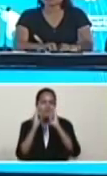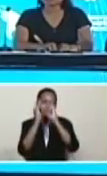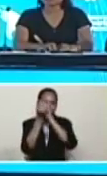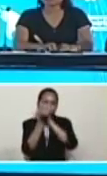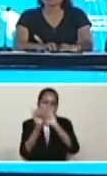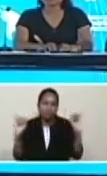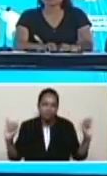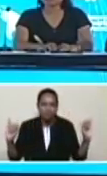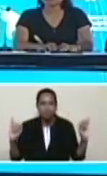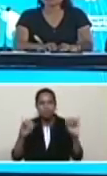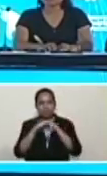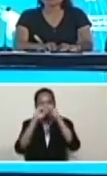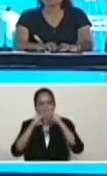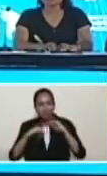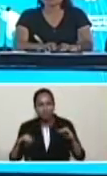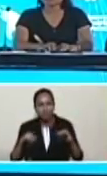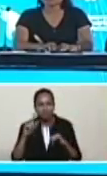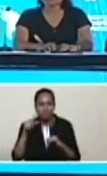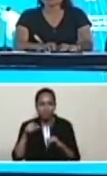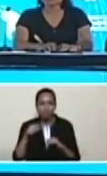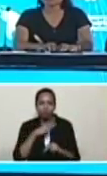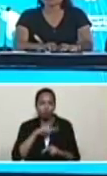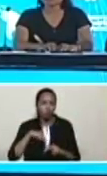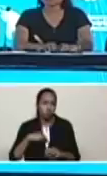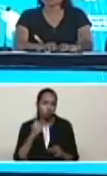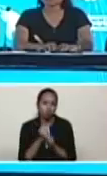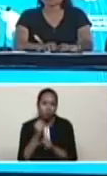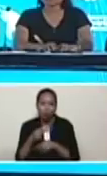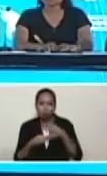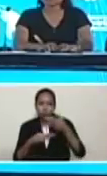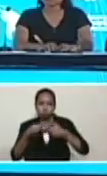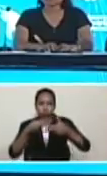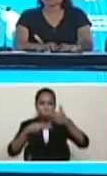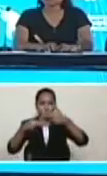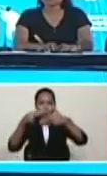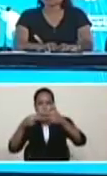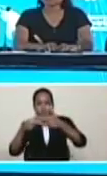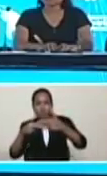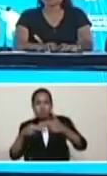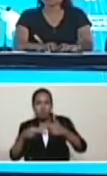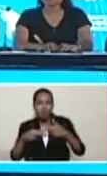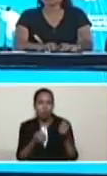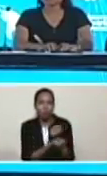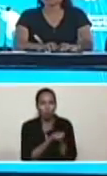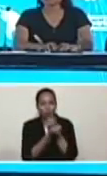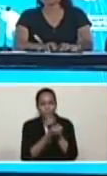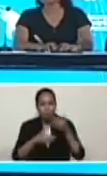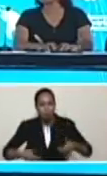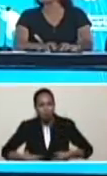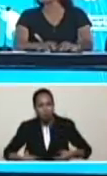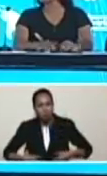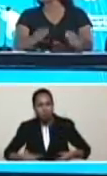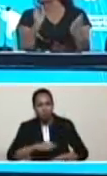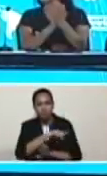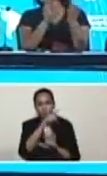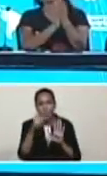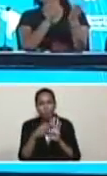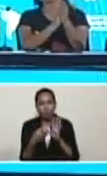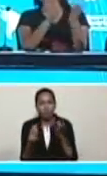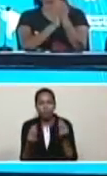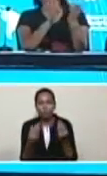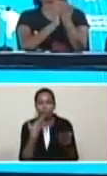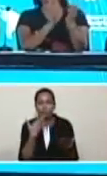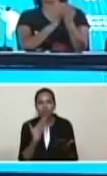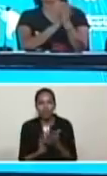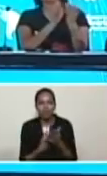derecho lo estamos labrando todos los días, con trabajo, con amor y con dedicación absoluta. Muchas gracias,